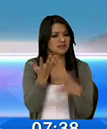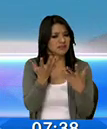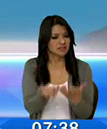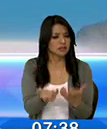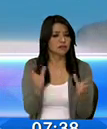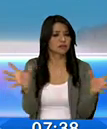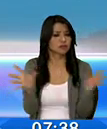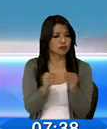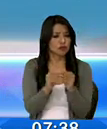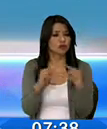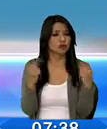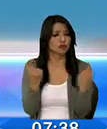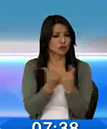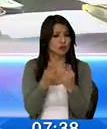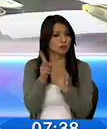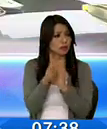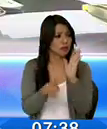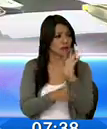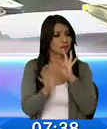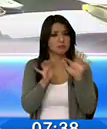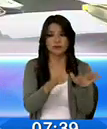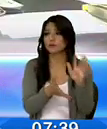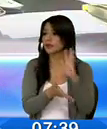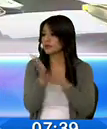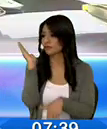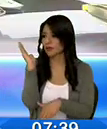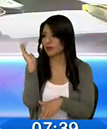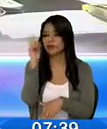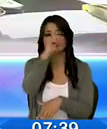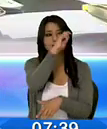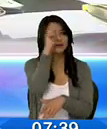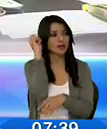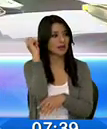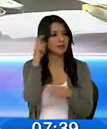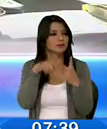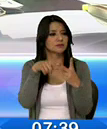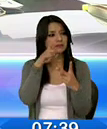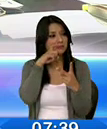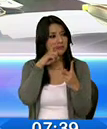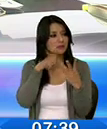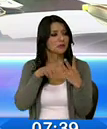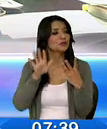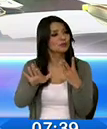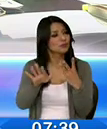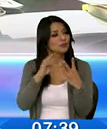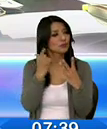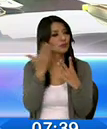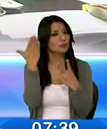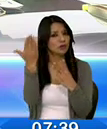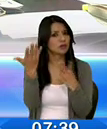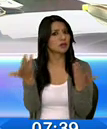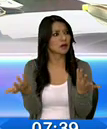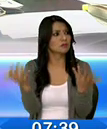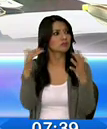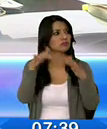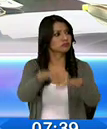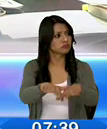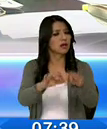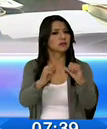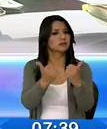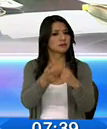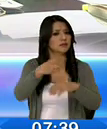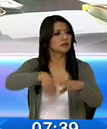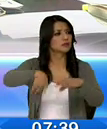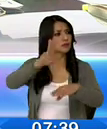incorporar a todo el bloque parlamentario del chavismo, del madurismo, del Partido Socialista Unido de Venezuela, se ha reincorporado a la Asamblea